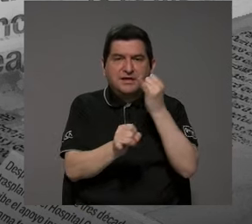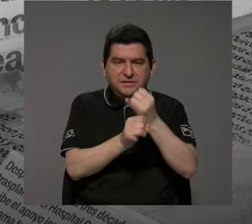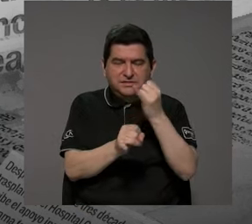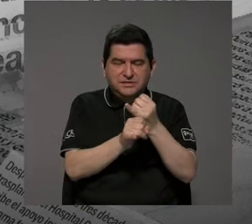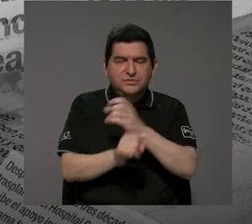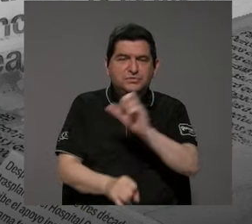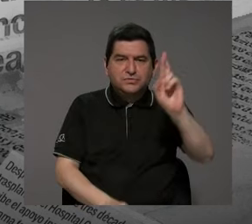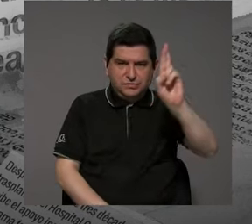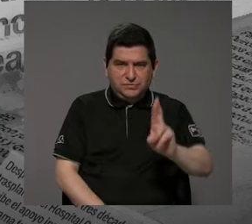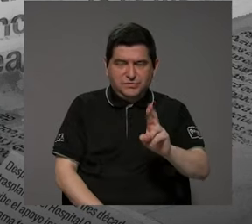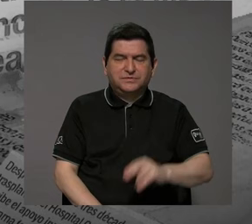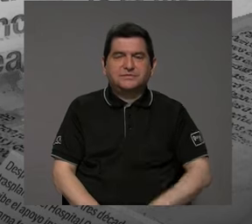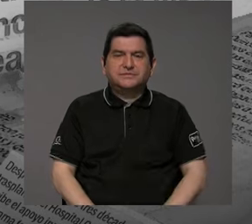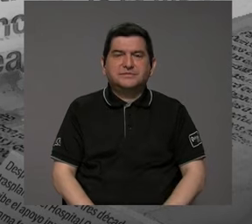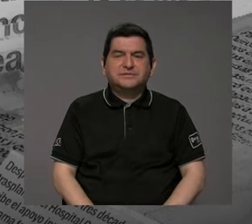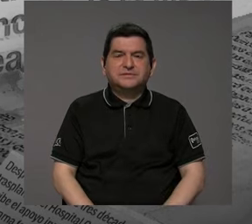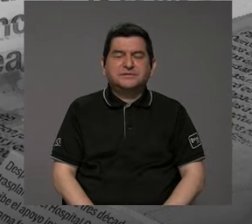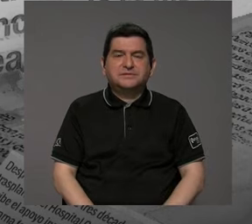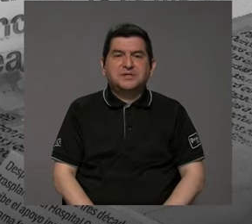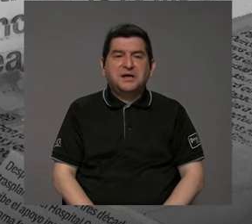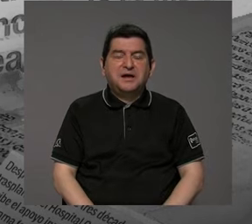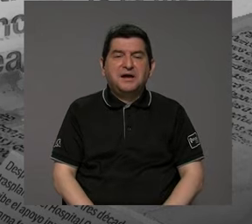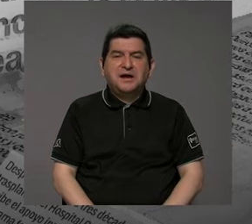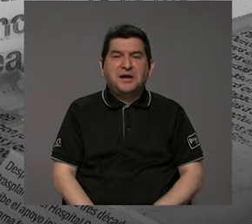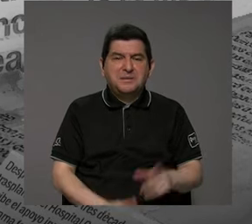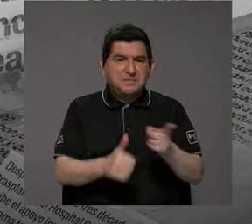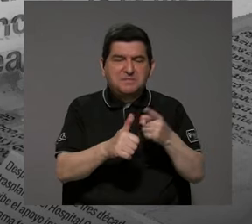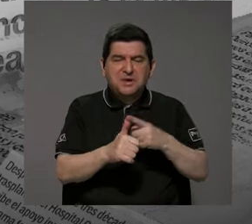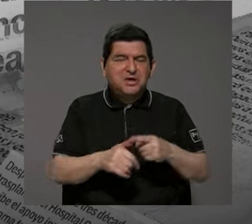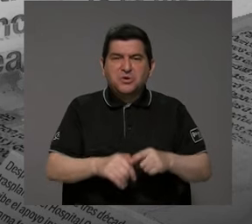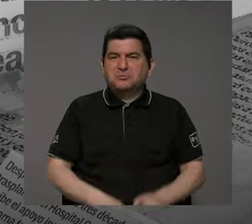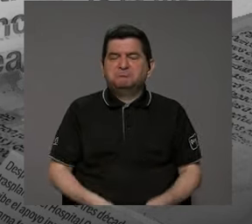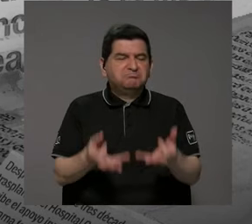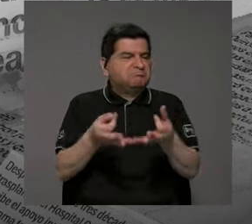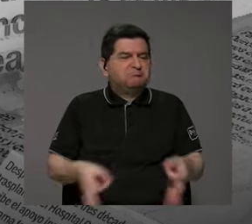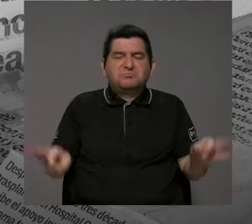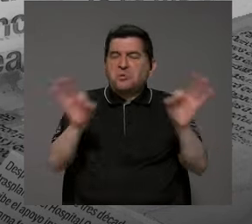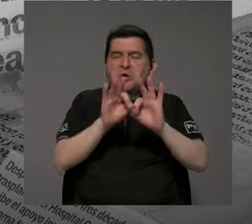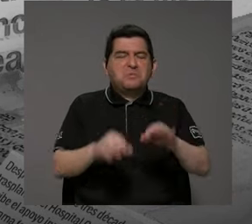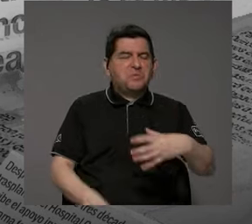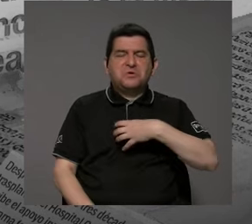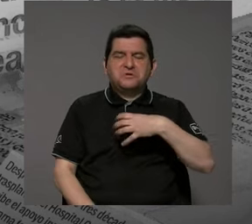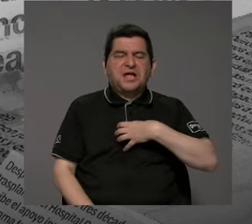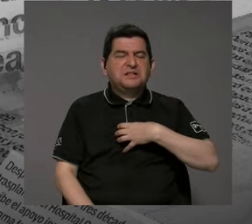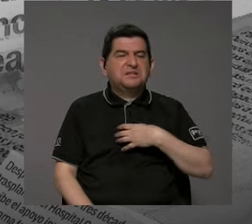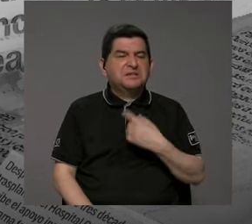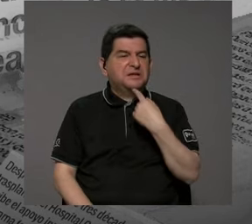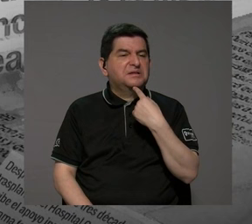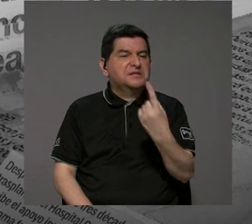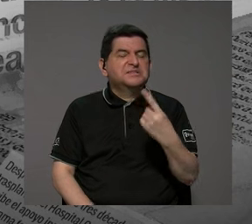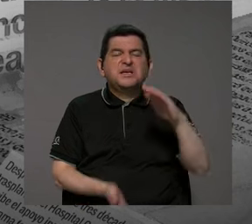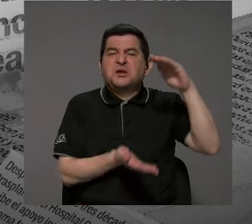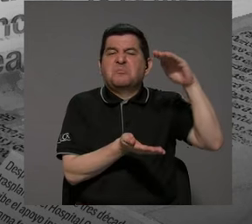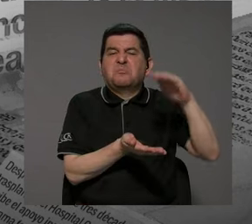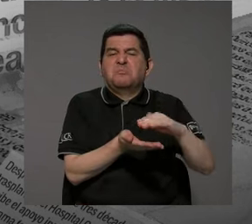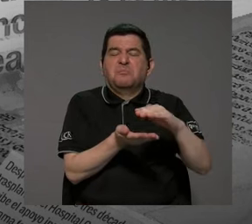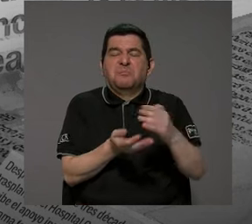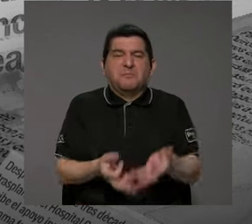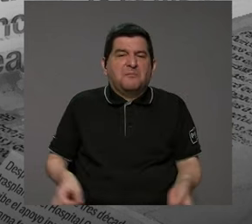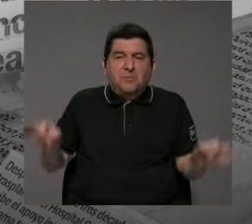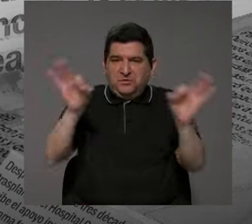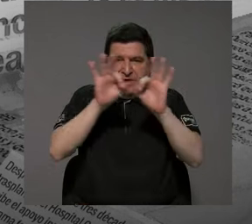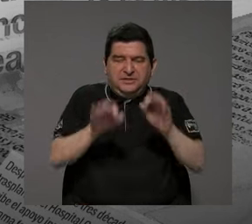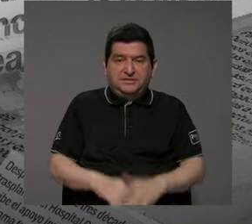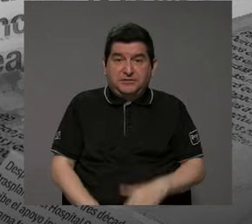estado costaricense uno no le han dado importancia a las quejas de los vecinos las han minimizado eh No sé